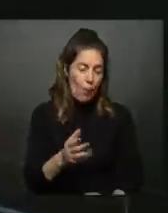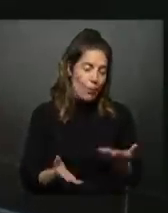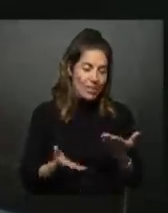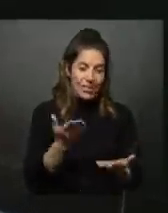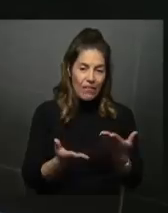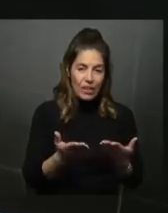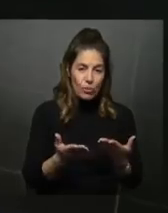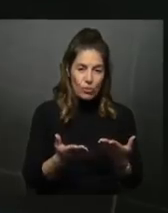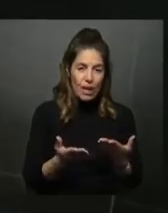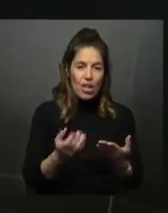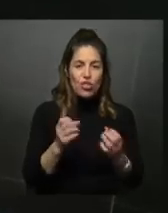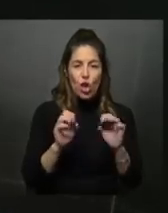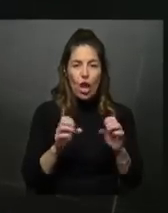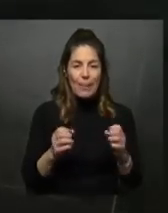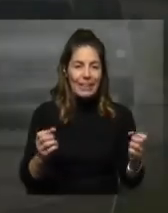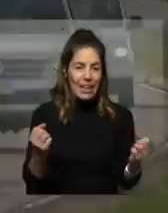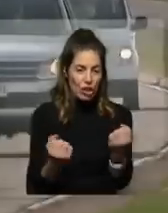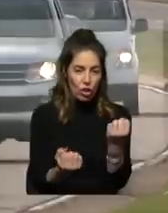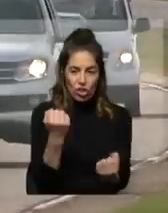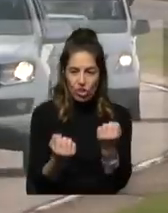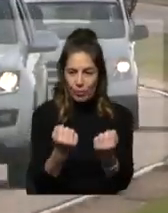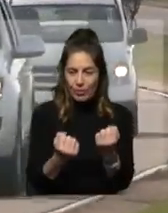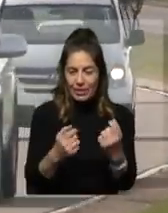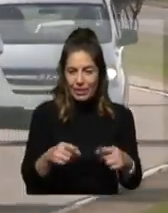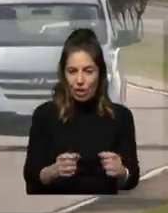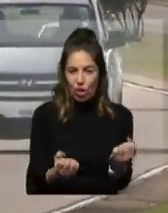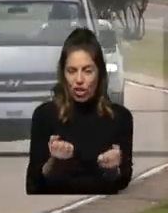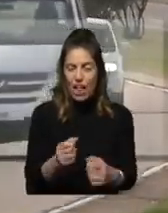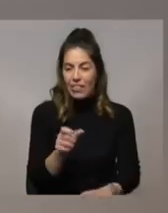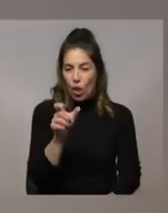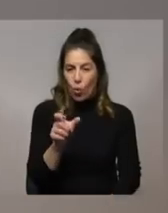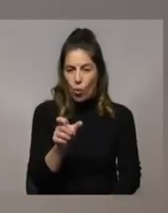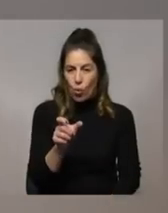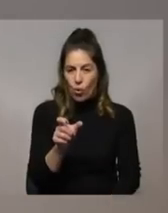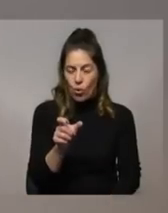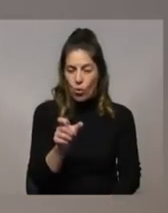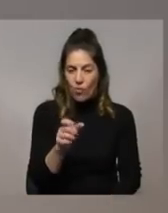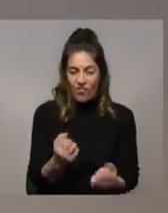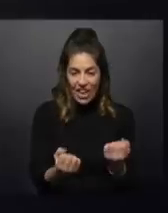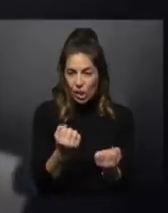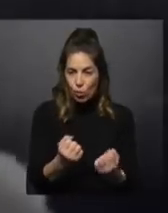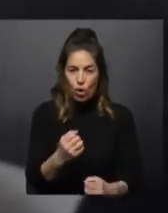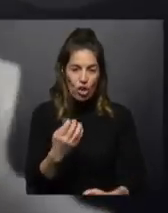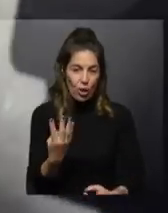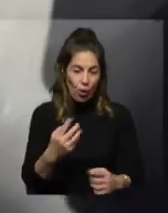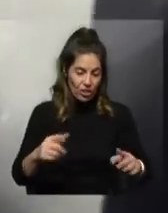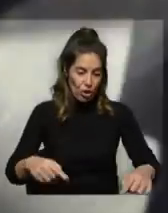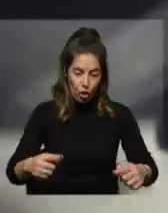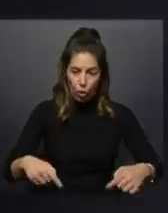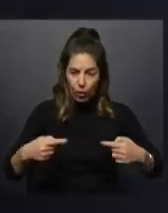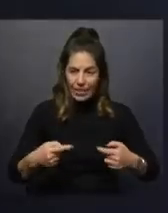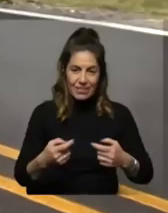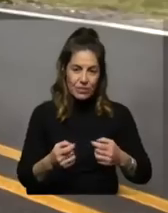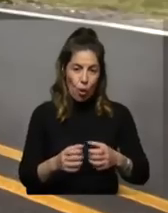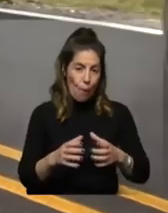el punto de vista automovilista automovilístico o conductor de un de un de un vehículo de cuatro ruedas o más